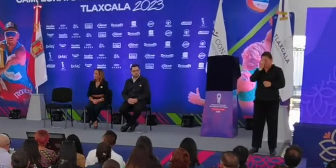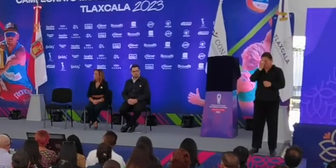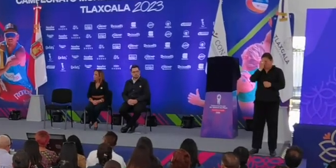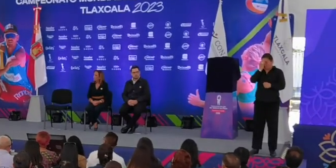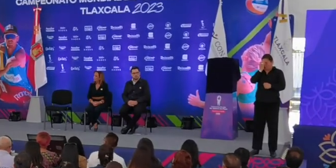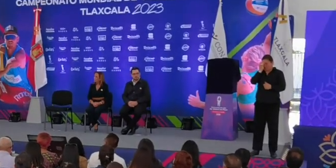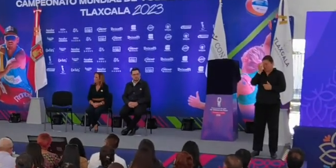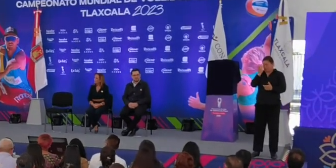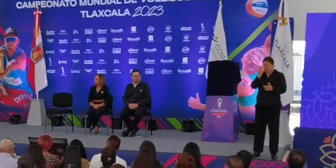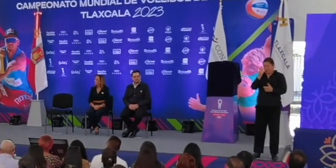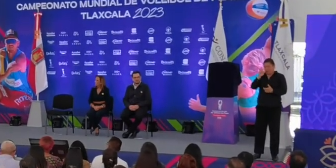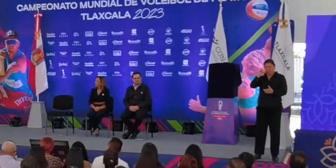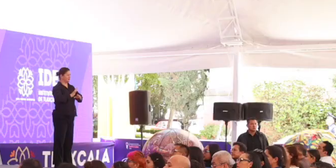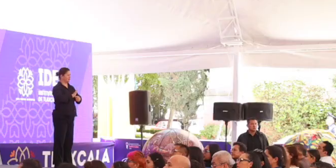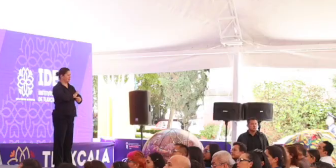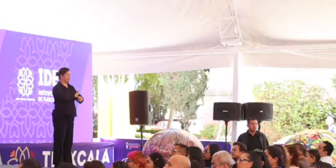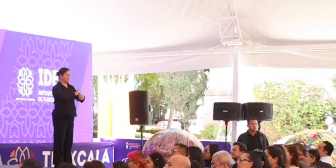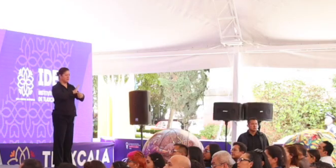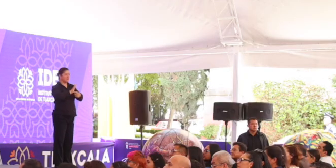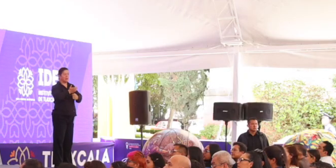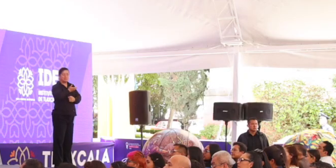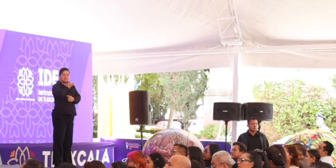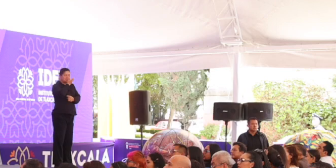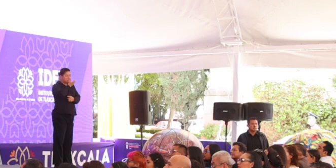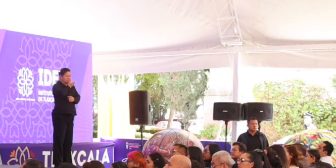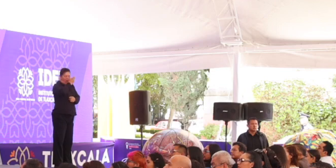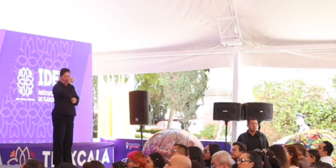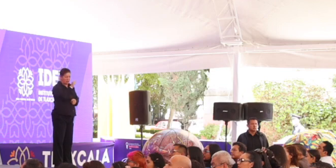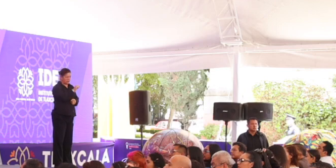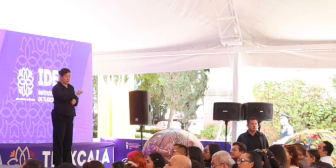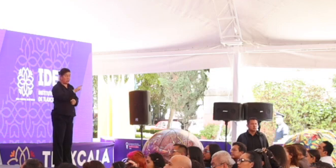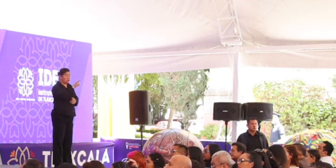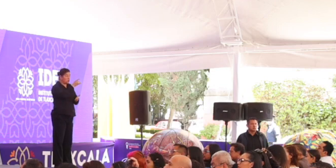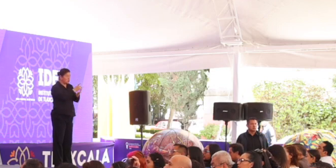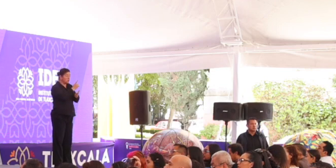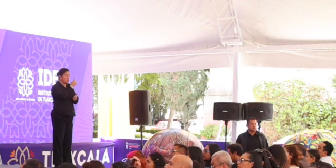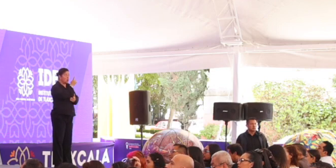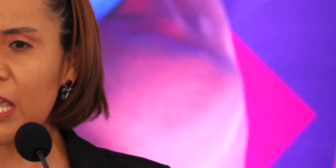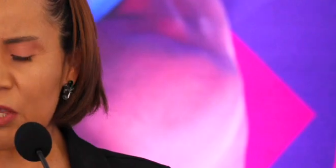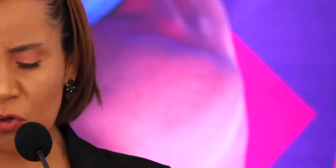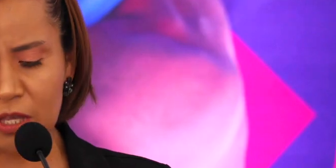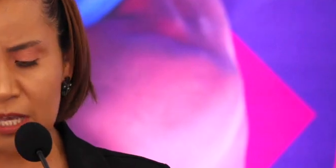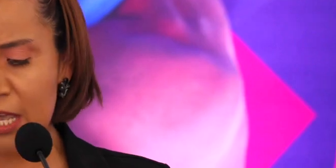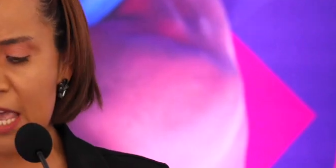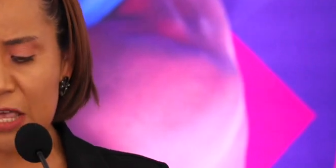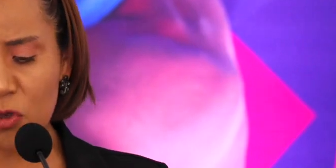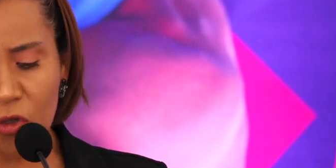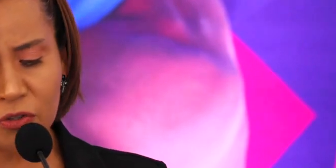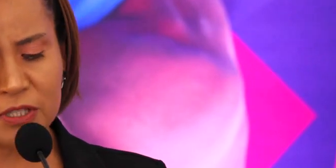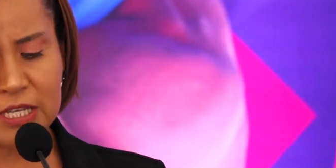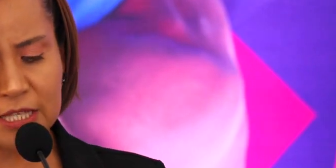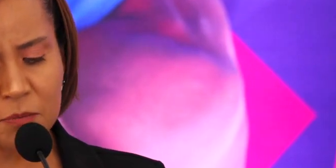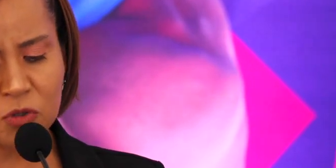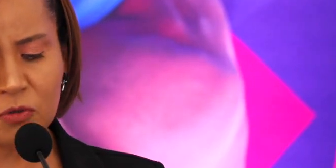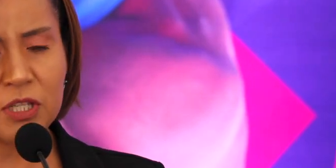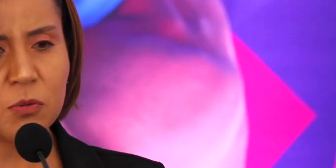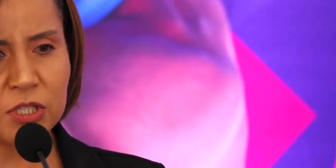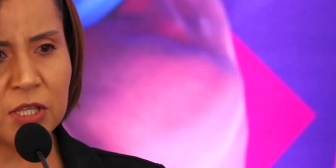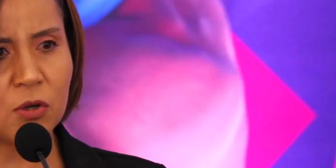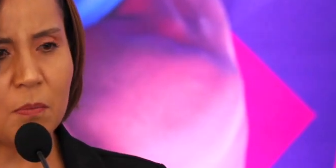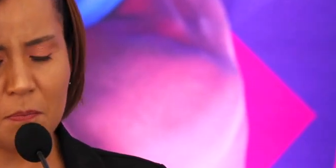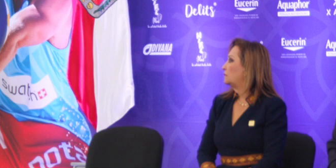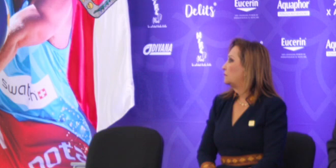anfitriones por tradición en un inigualable evento deportivo en donde todos estamos